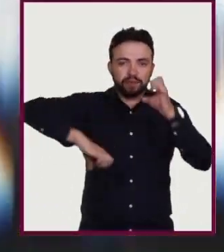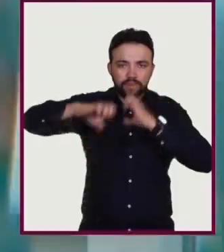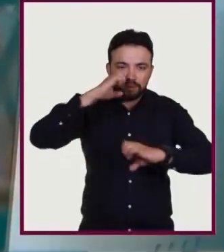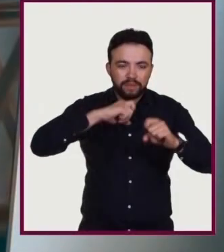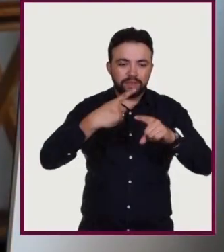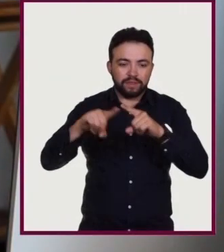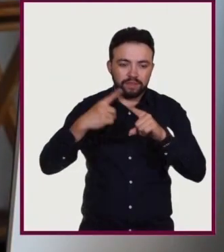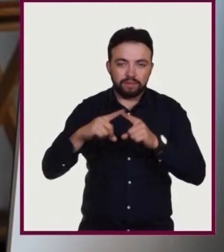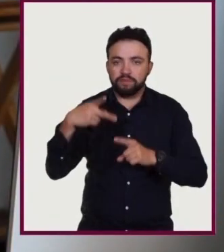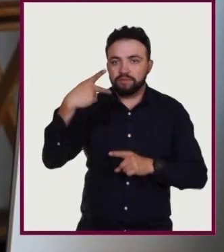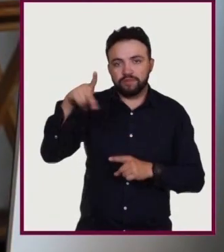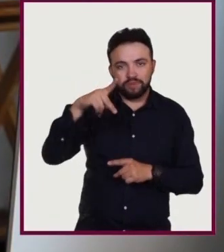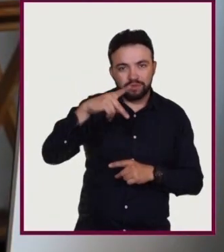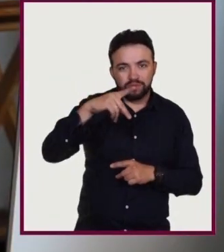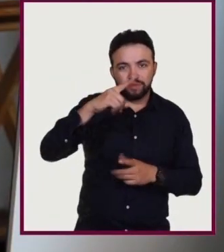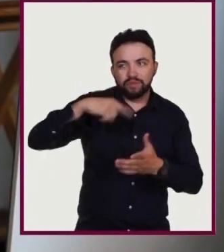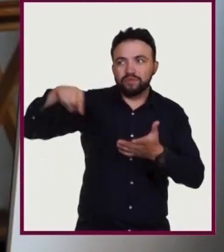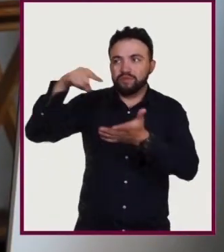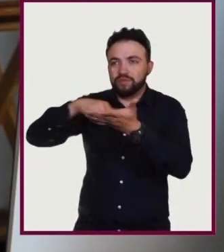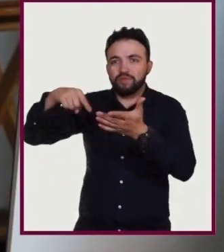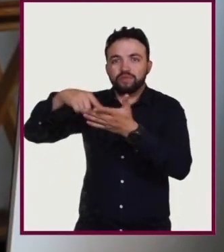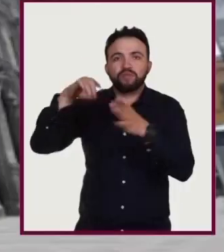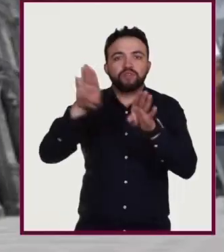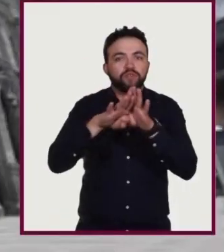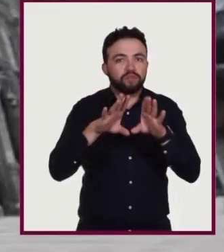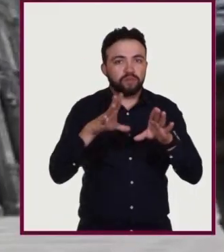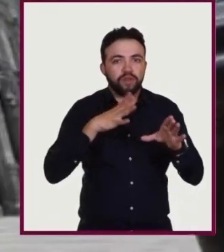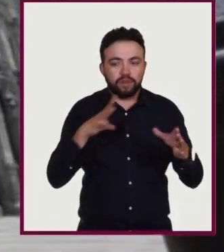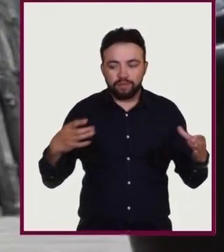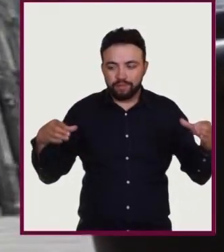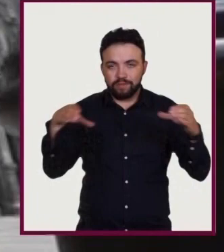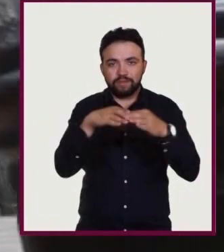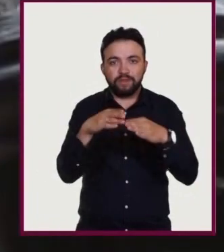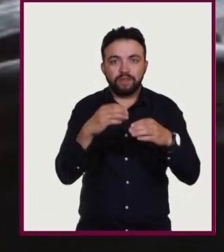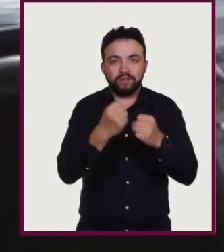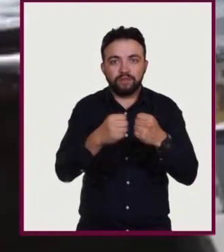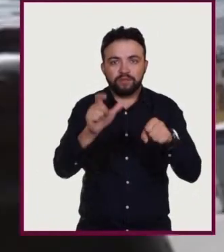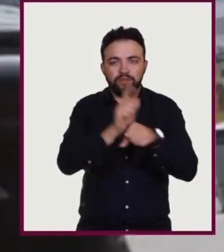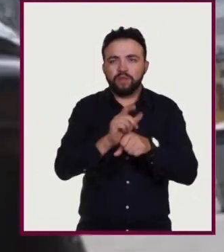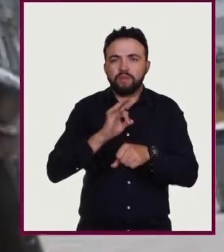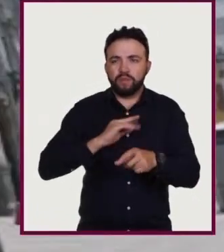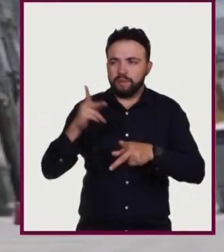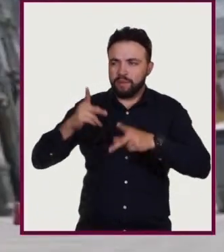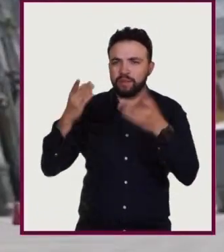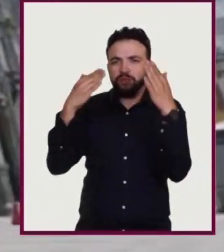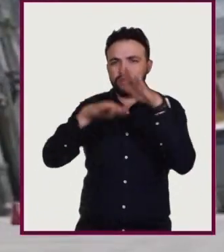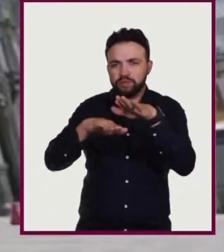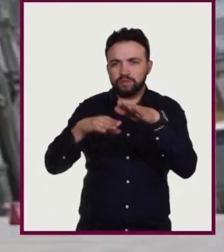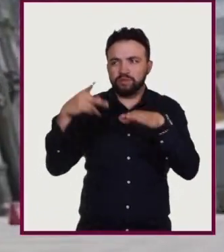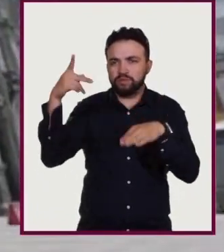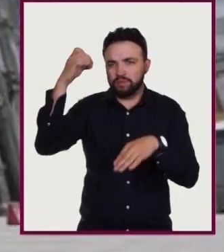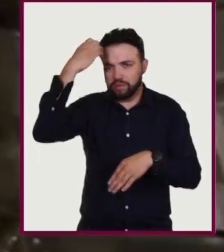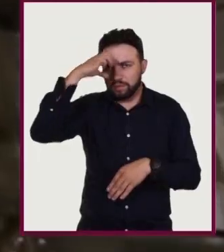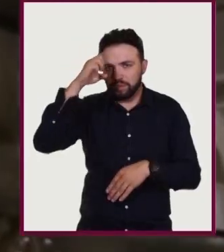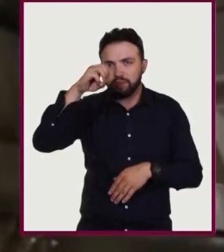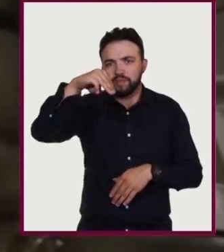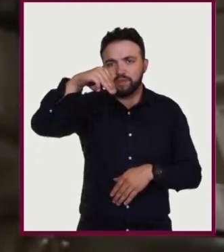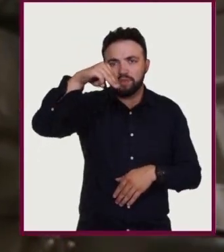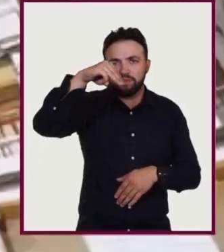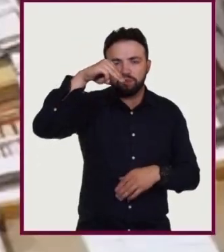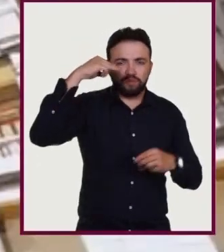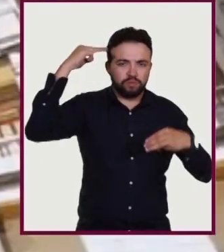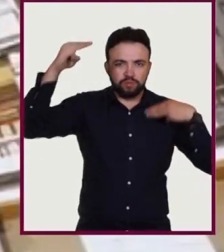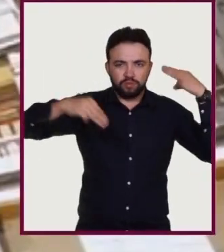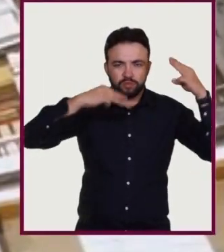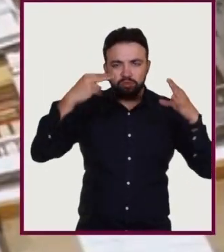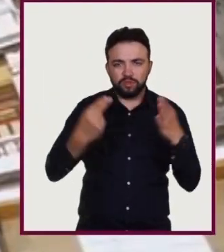y todas las entidades que conforman la vida social. ¿Nos podrías platicar acerca de tu experiencia en el Museo Nacional de Arte? En el Museo Nacional